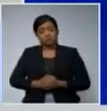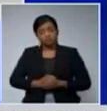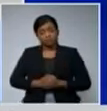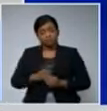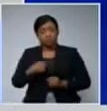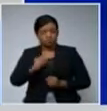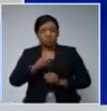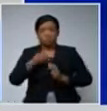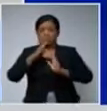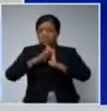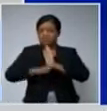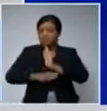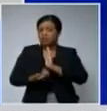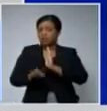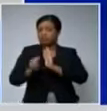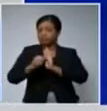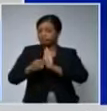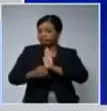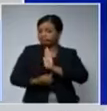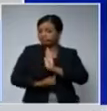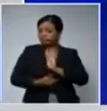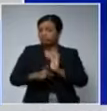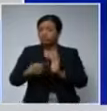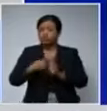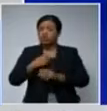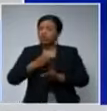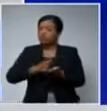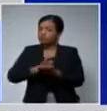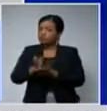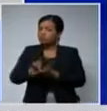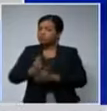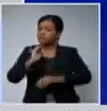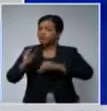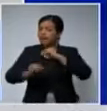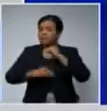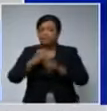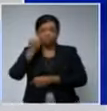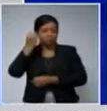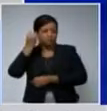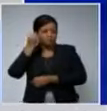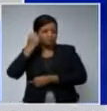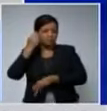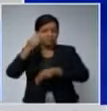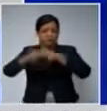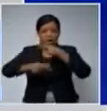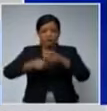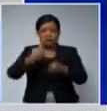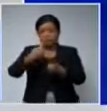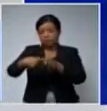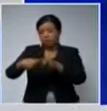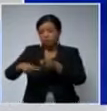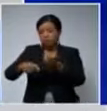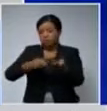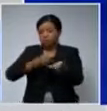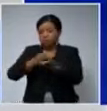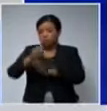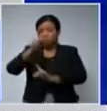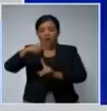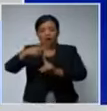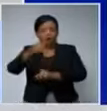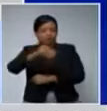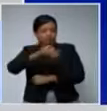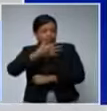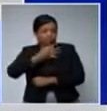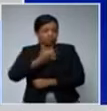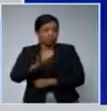que además se siguen modificando, se siguen haciendo cosas, se siguen adelantando tratamientos desde